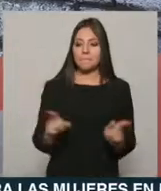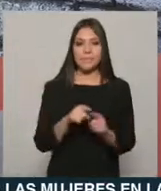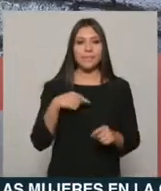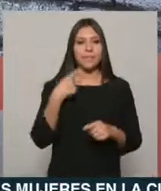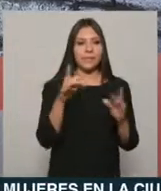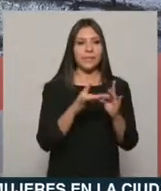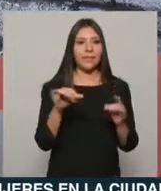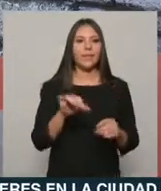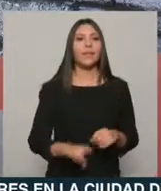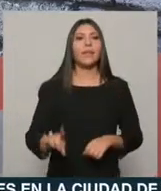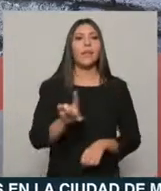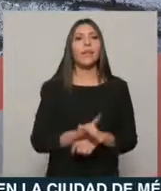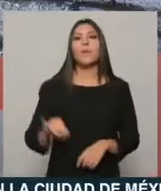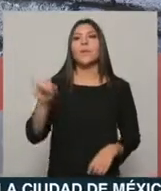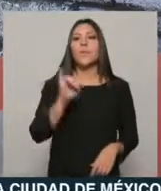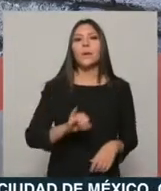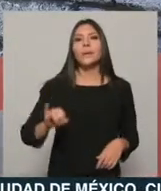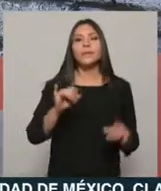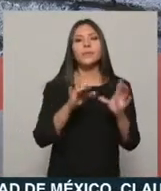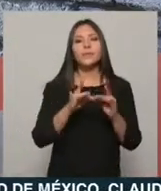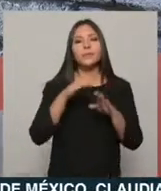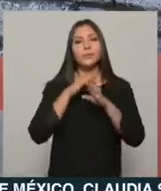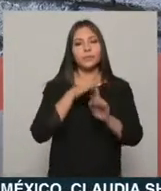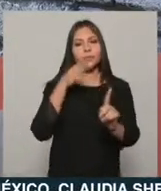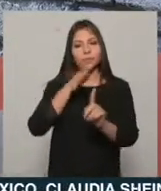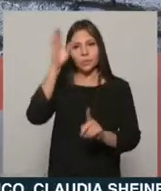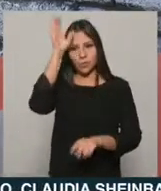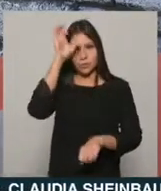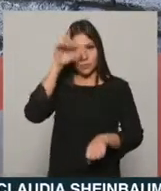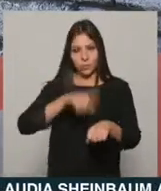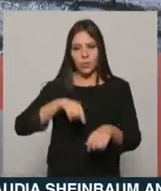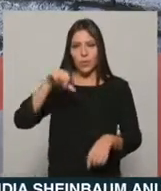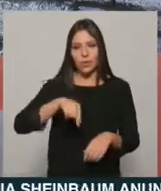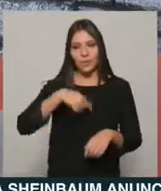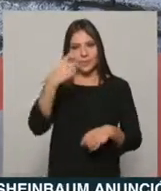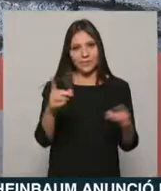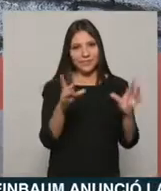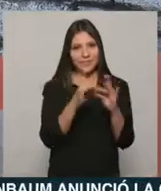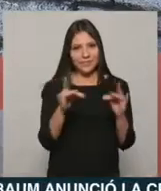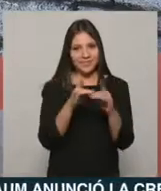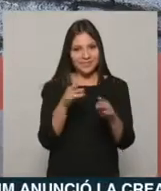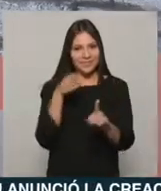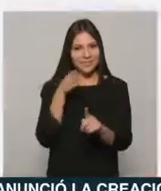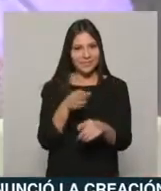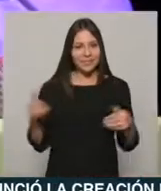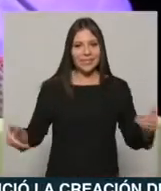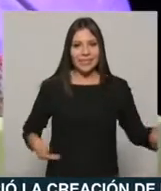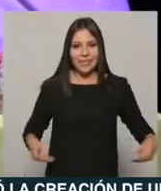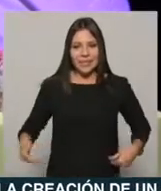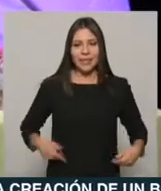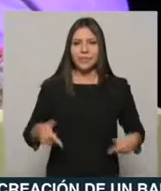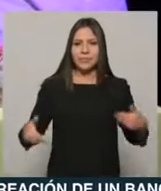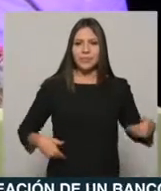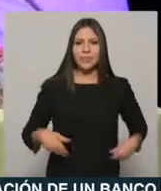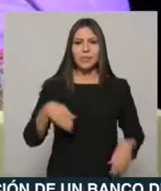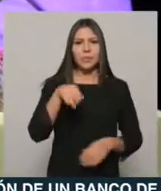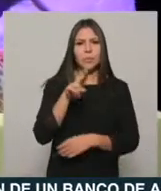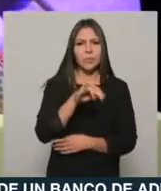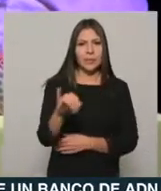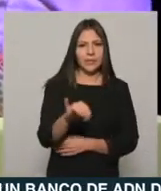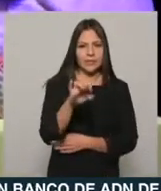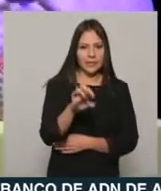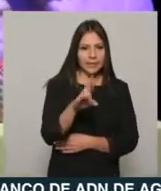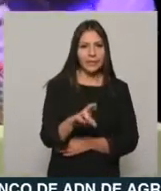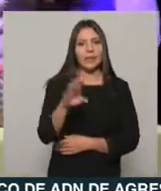es Jueves de Cultura y esta vez hablaremos de teatro, específicamente de la obra Mujer es asunto de hombres, una adaptación de la comedia